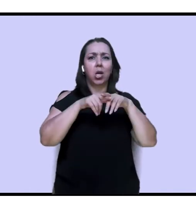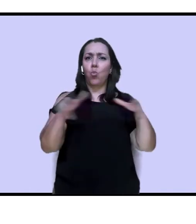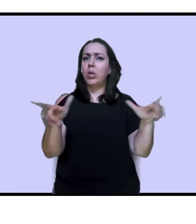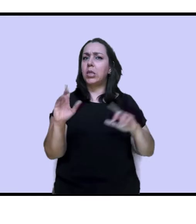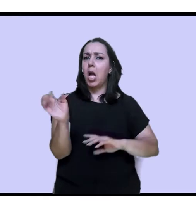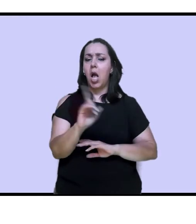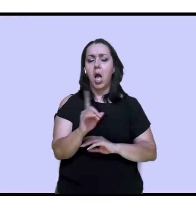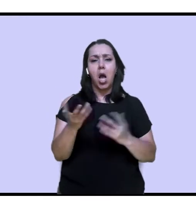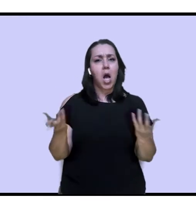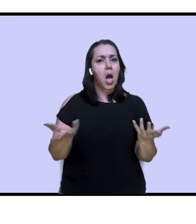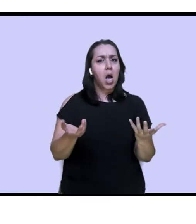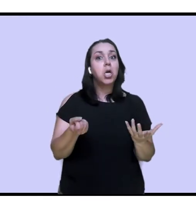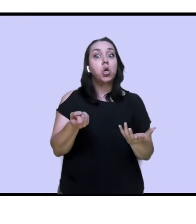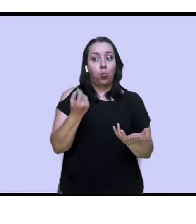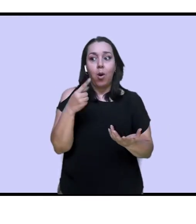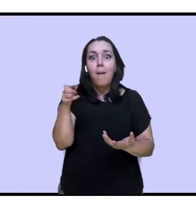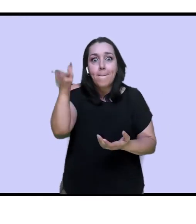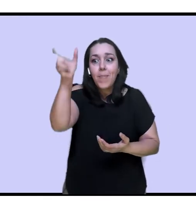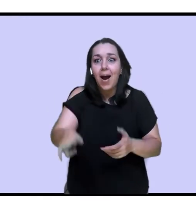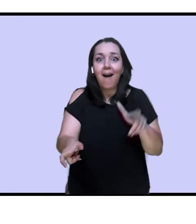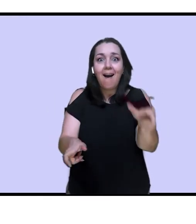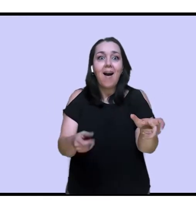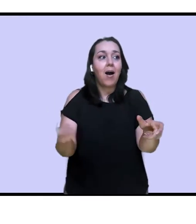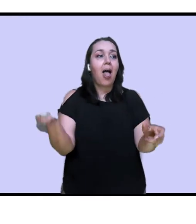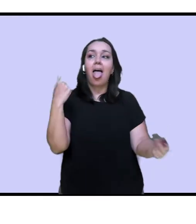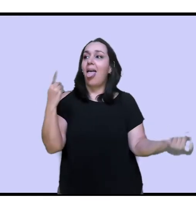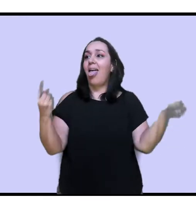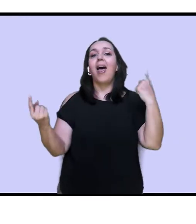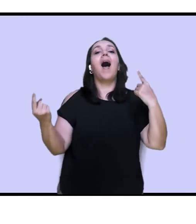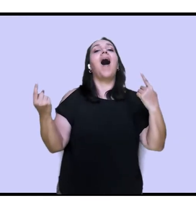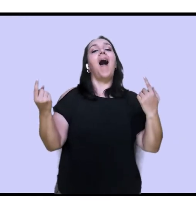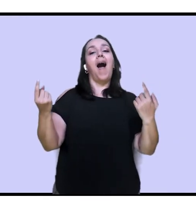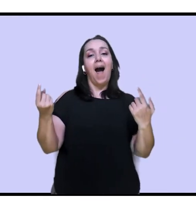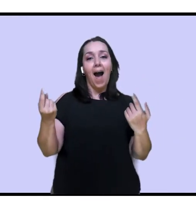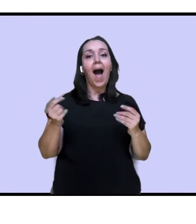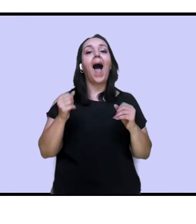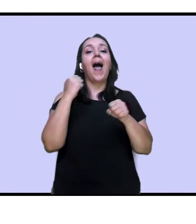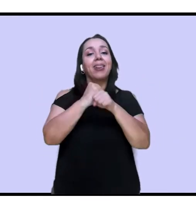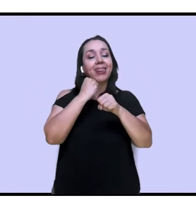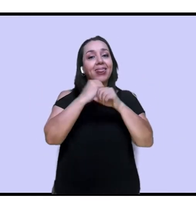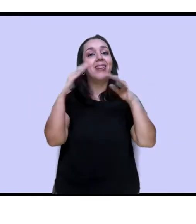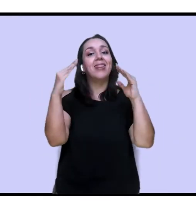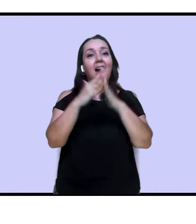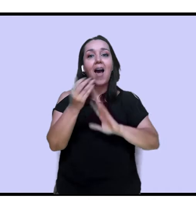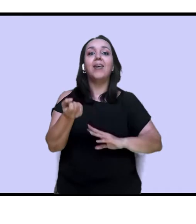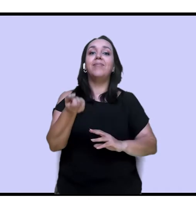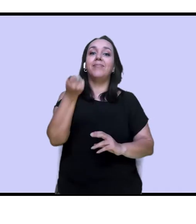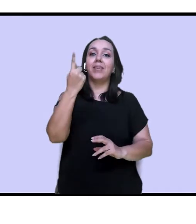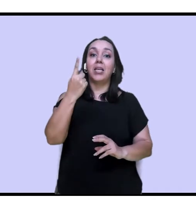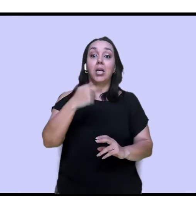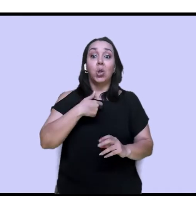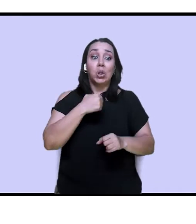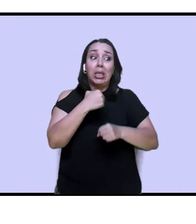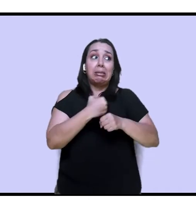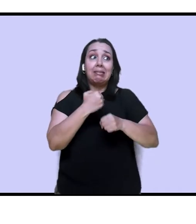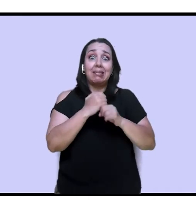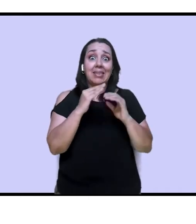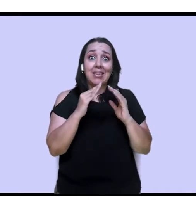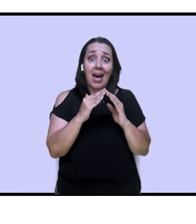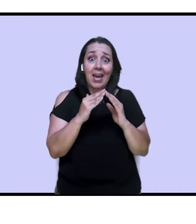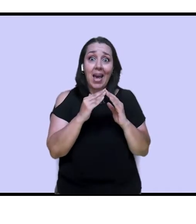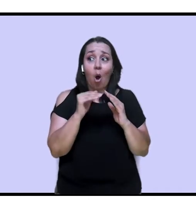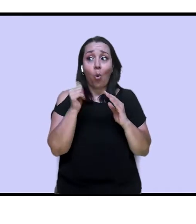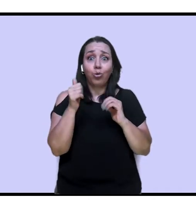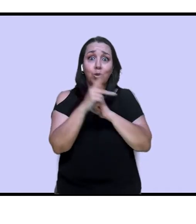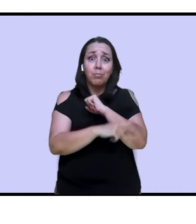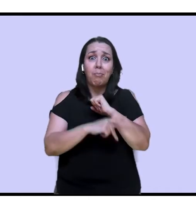barreras lingüísticas, que nos entiendan, ¿verdad?, las instrucciones de las tareas. No se dice tareas en todos